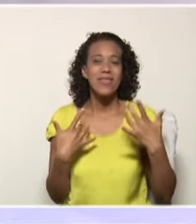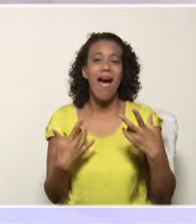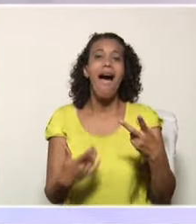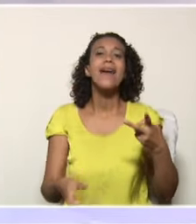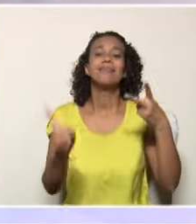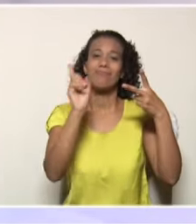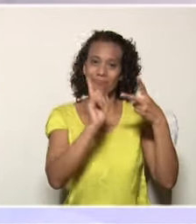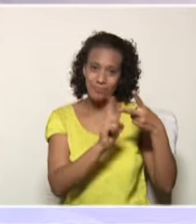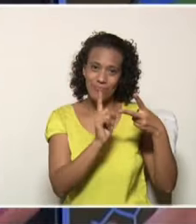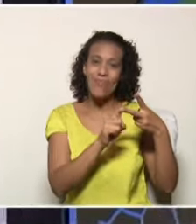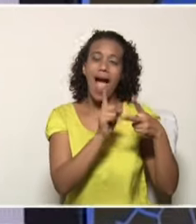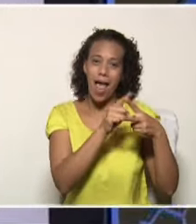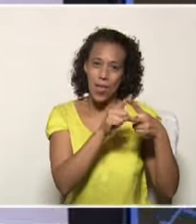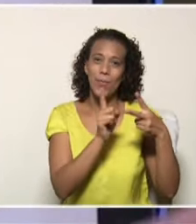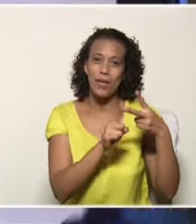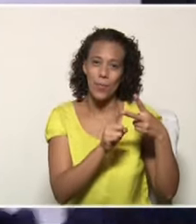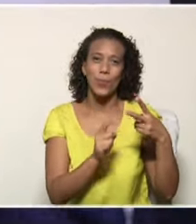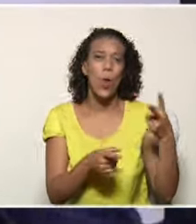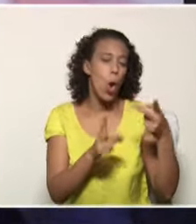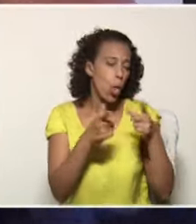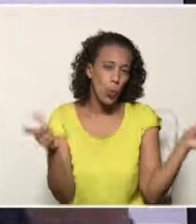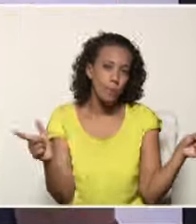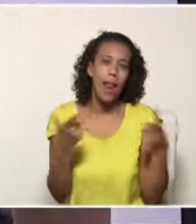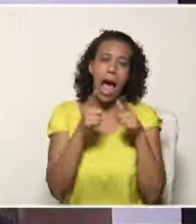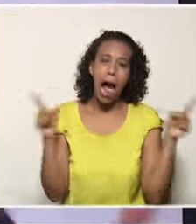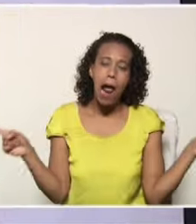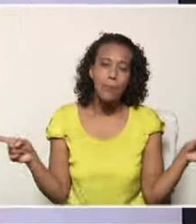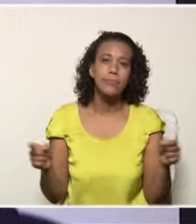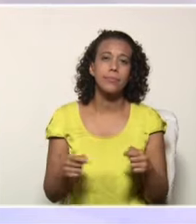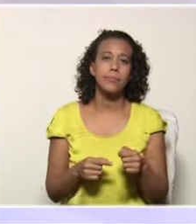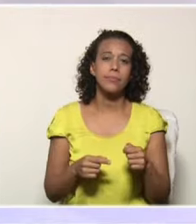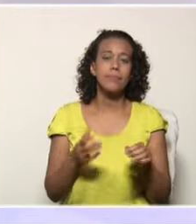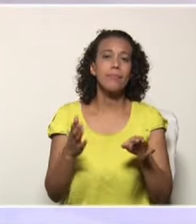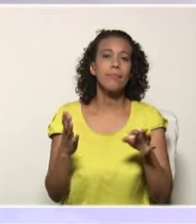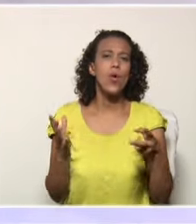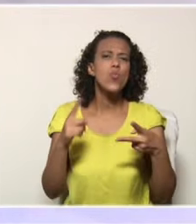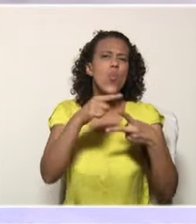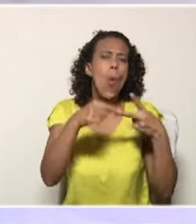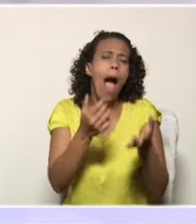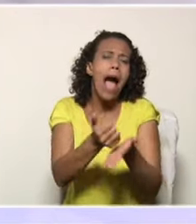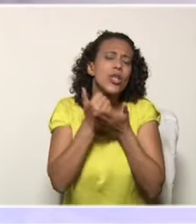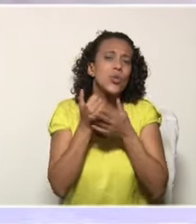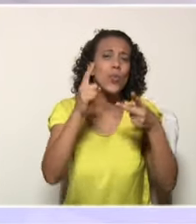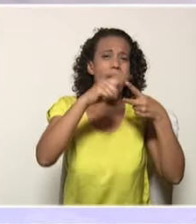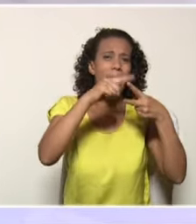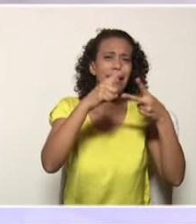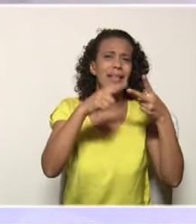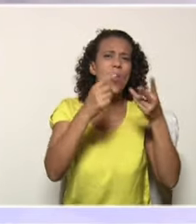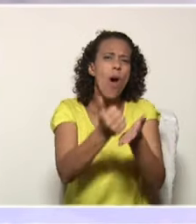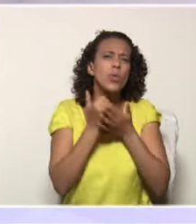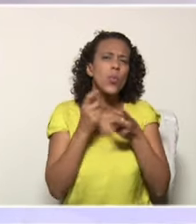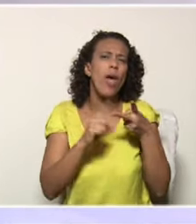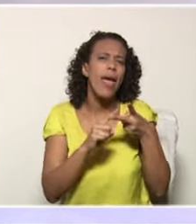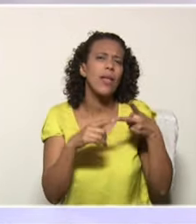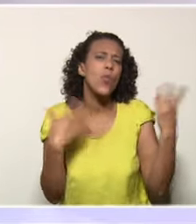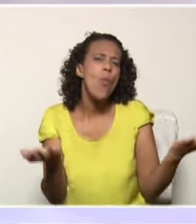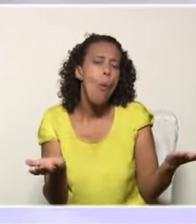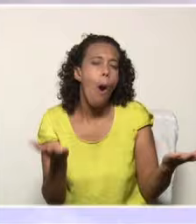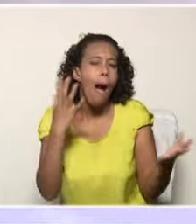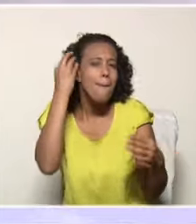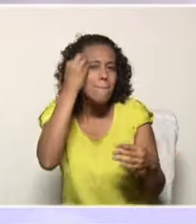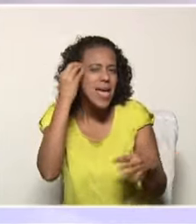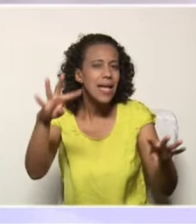ese momento aeróbica. Pero además de eso, ¿cuáles son los beneficios del ejercicio físico? Piensen ustedes en su